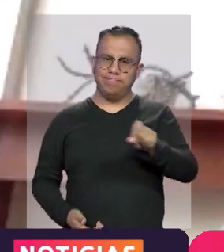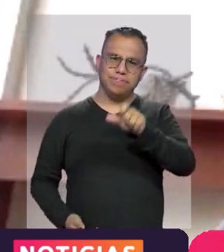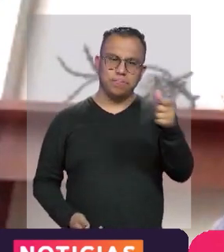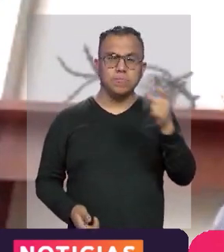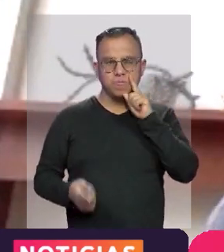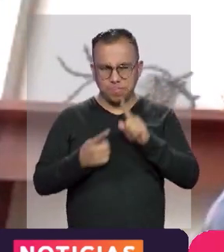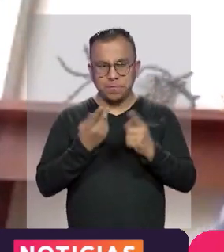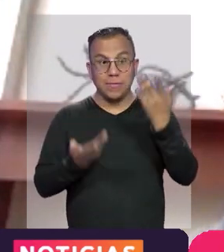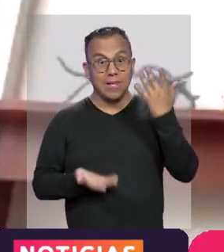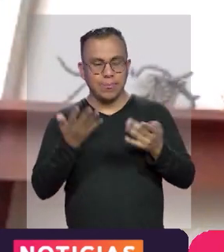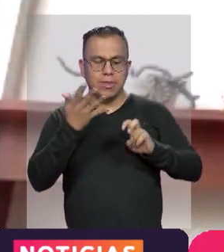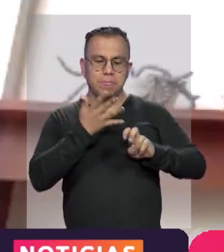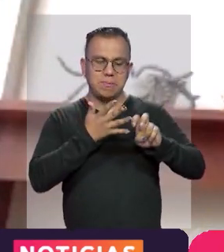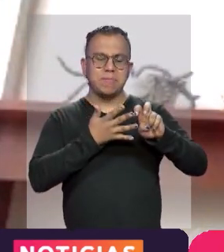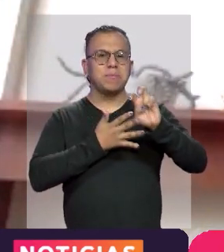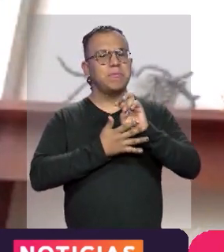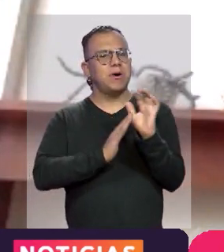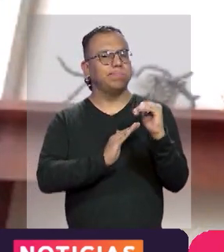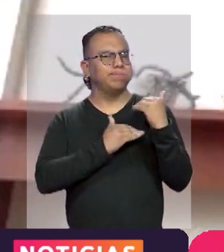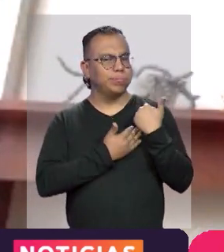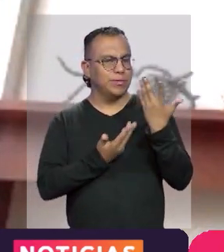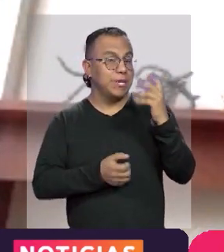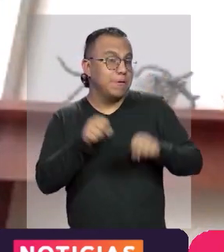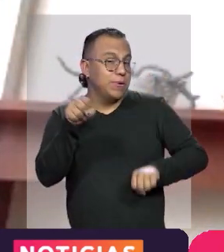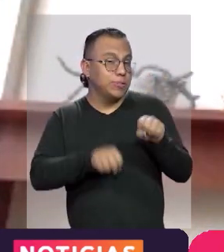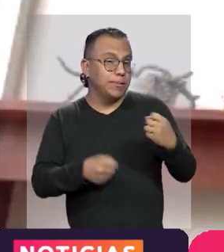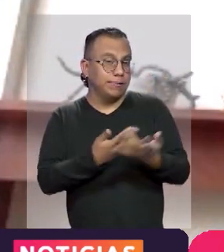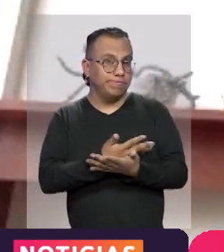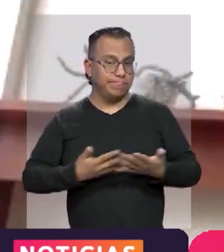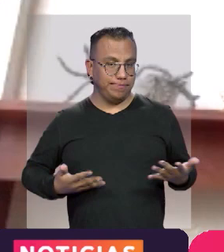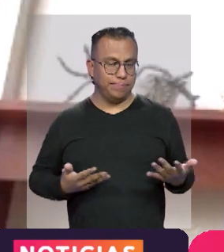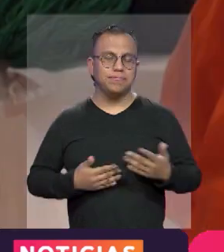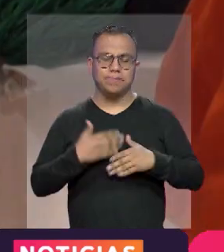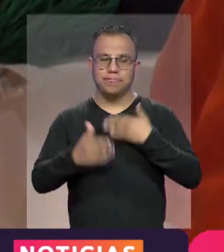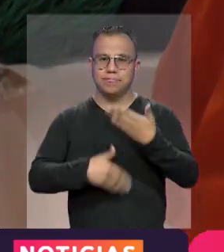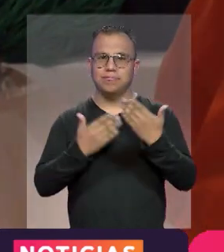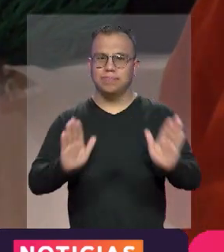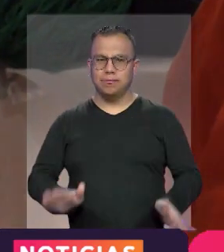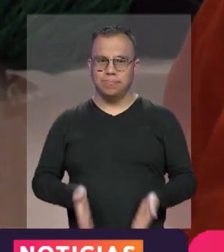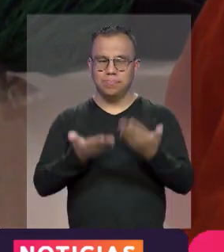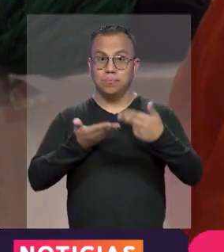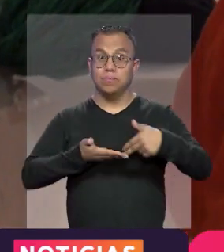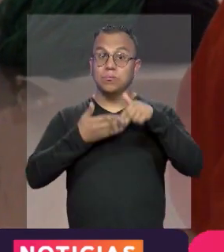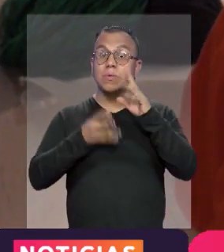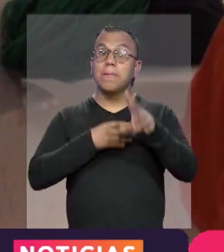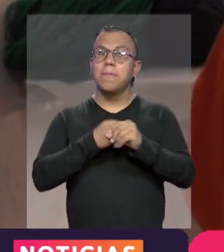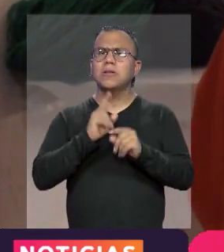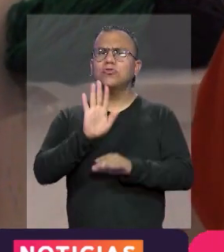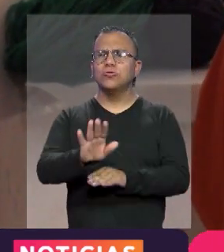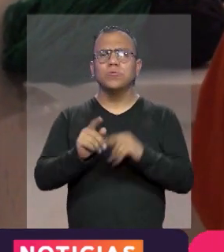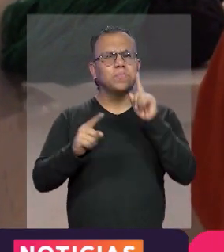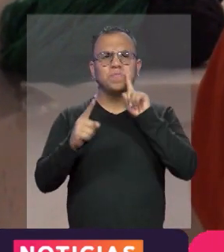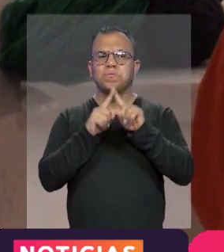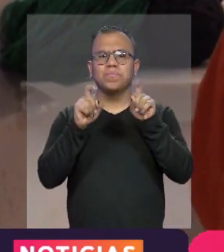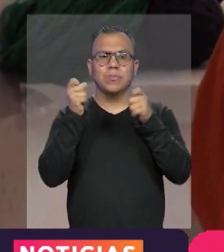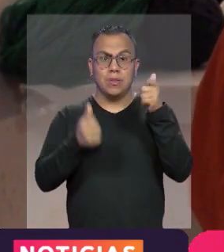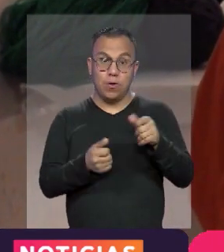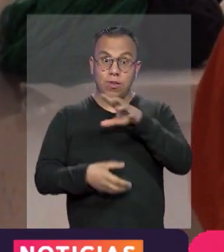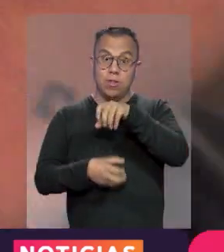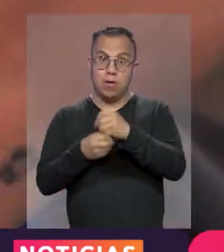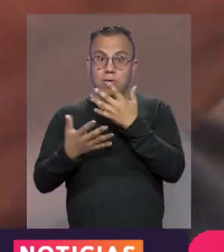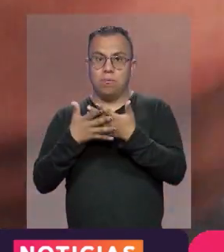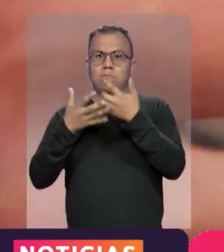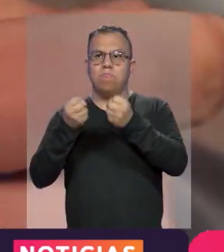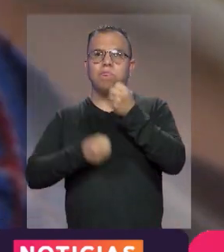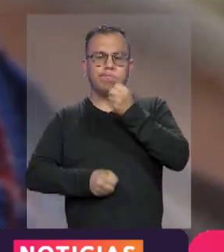claro, hay niveles de responsabilidad y niveles de posibilidad en los grados de restauración. El programa también contempla el hecho de que el interno